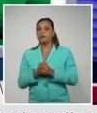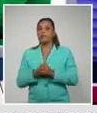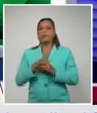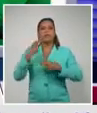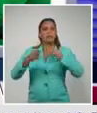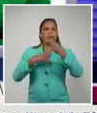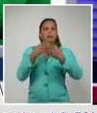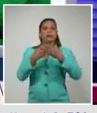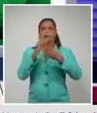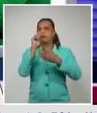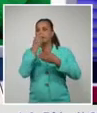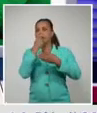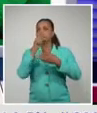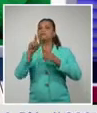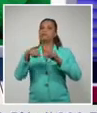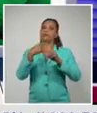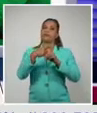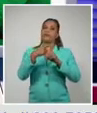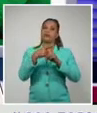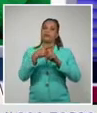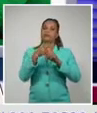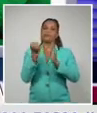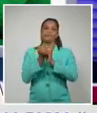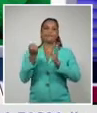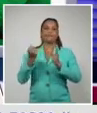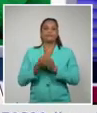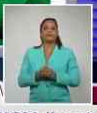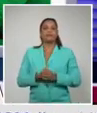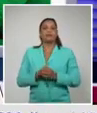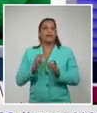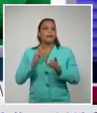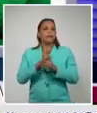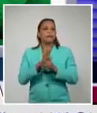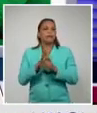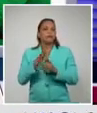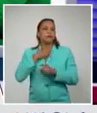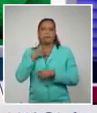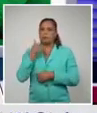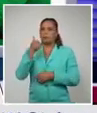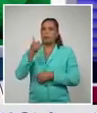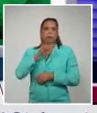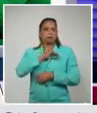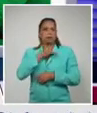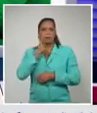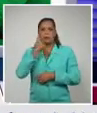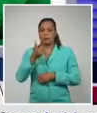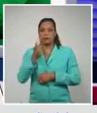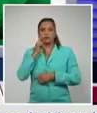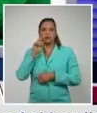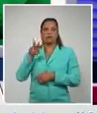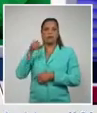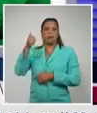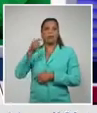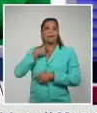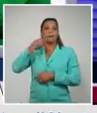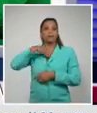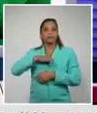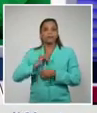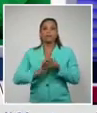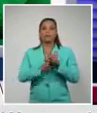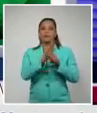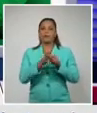resultó positiva. Hay que decir que inicialmente asintomática. Sin embargo, después de su ingreso